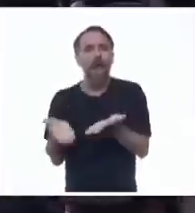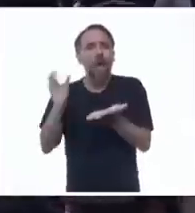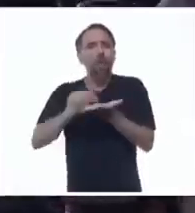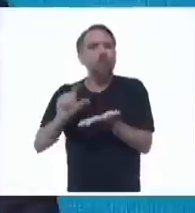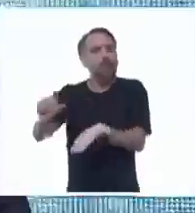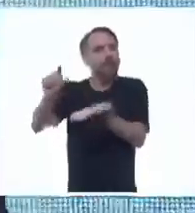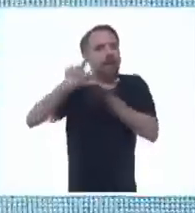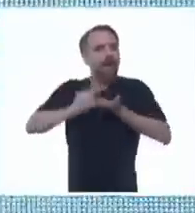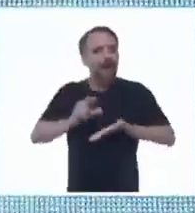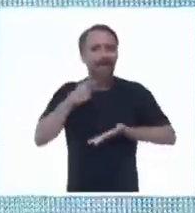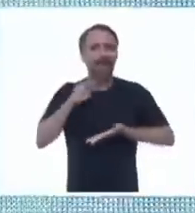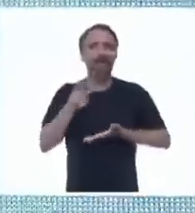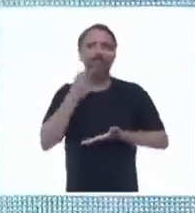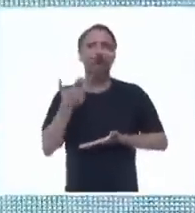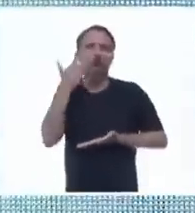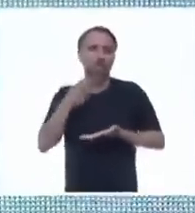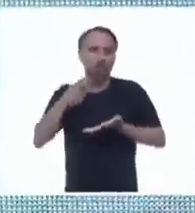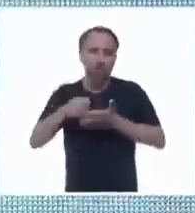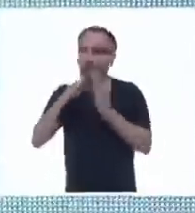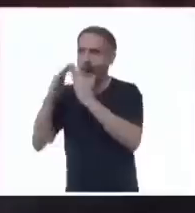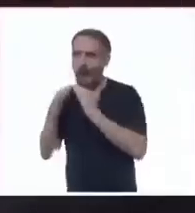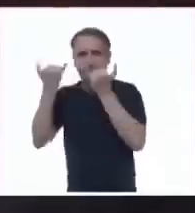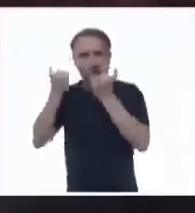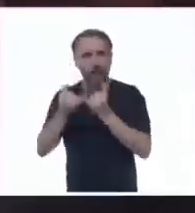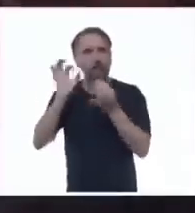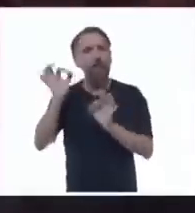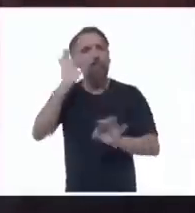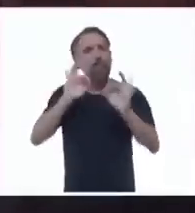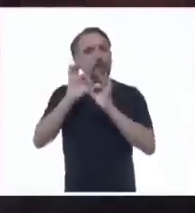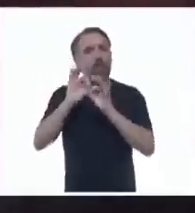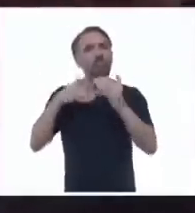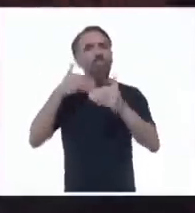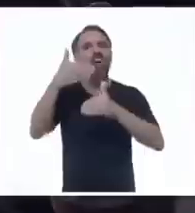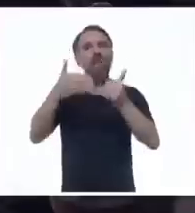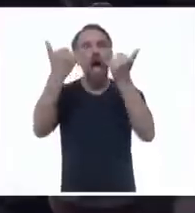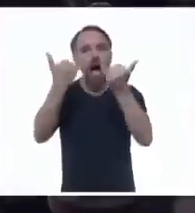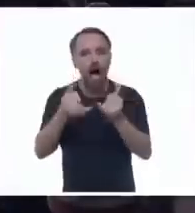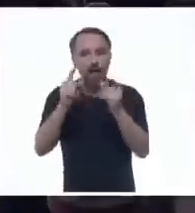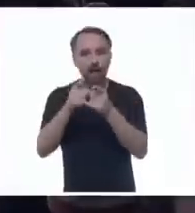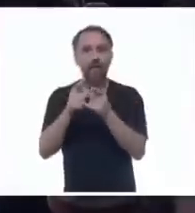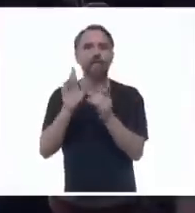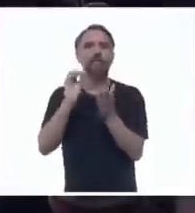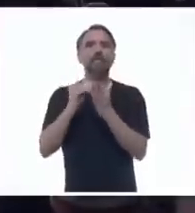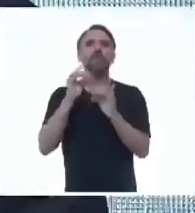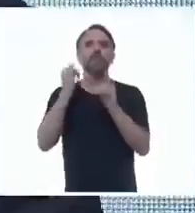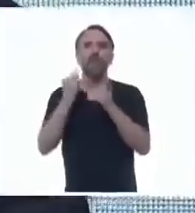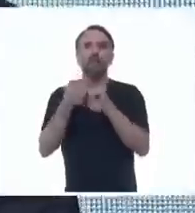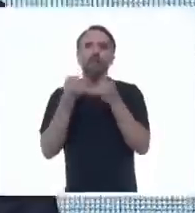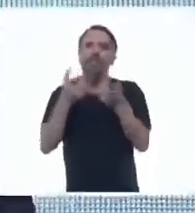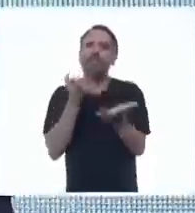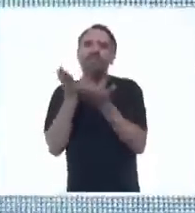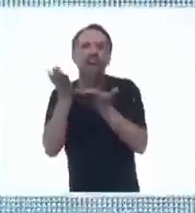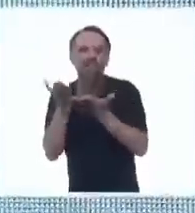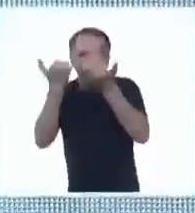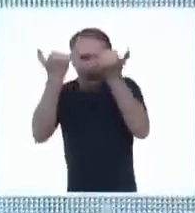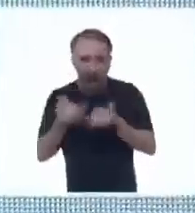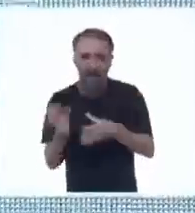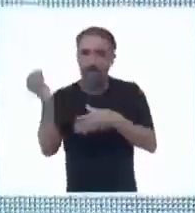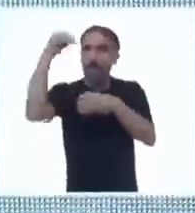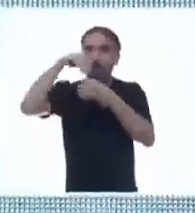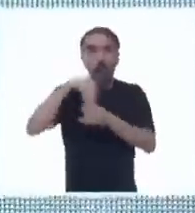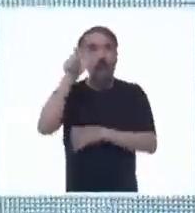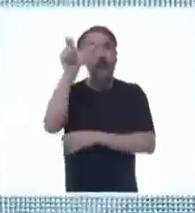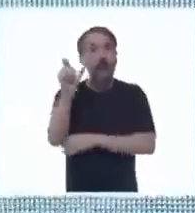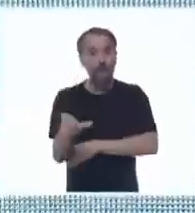hipotecario, para consolidar los proyectos de desarrollo de lotes con servicios, para incluir a las personas